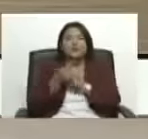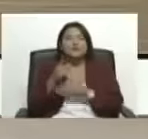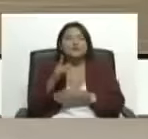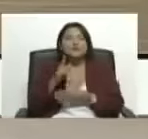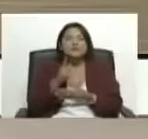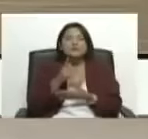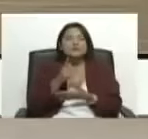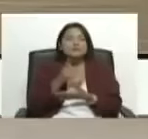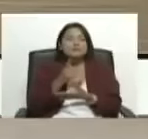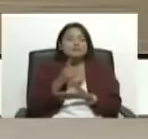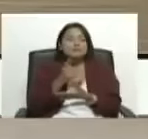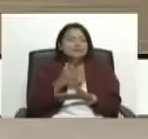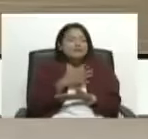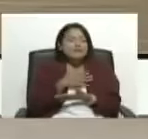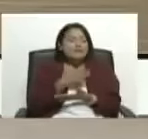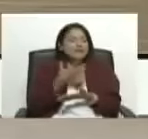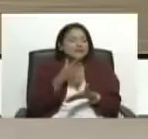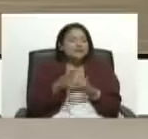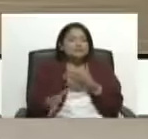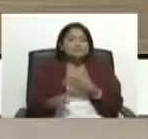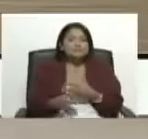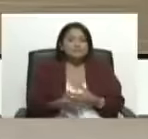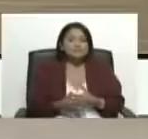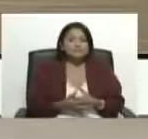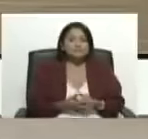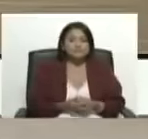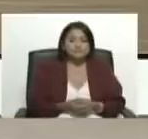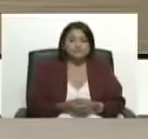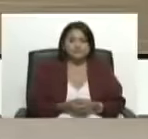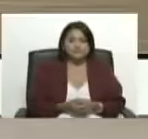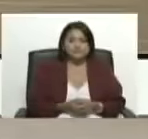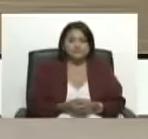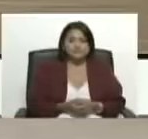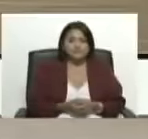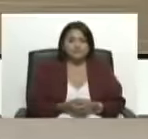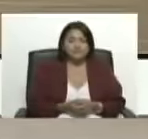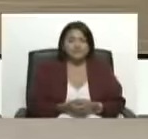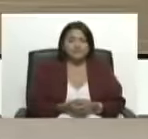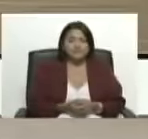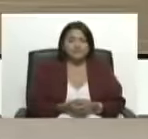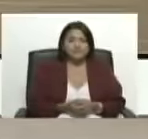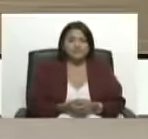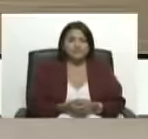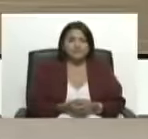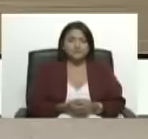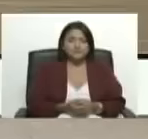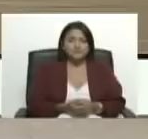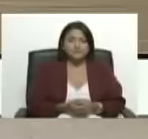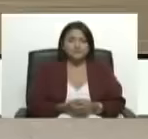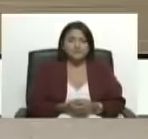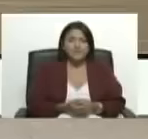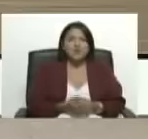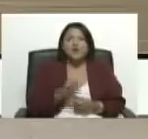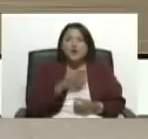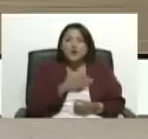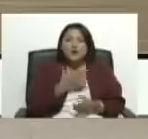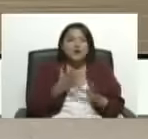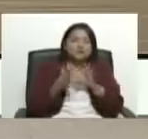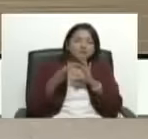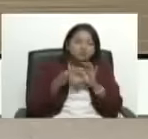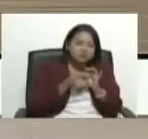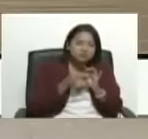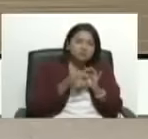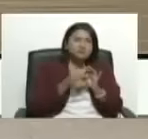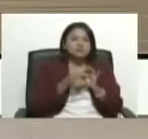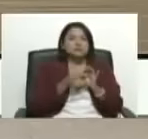Guyana siempre esquivó la negociación, siempre esquivó la negociación.